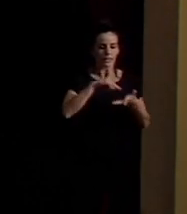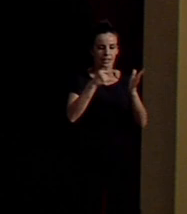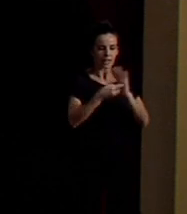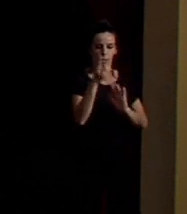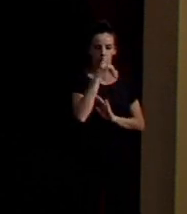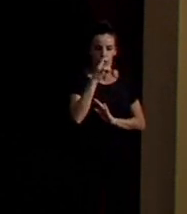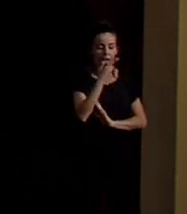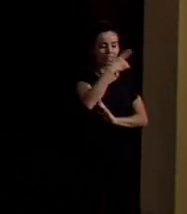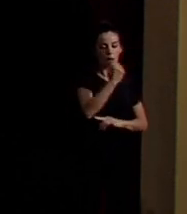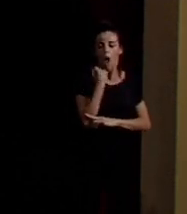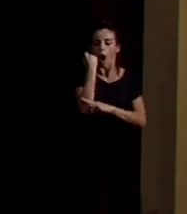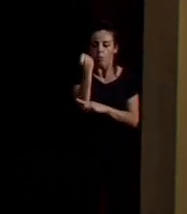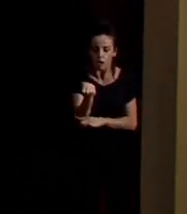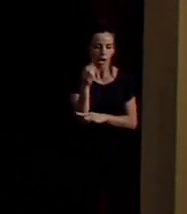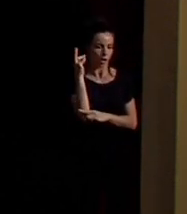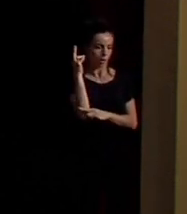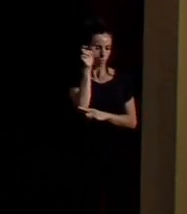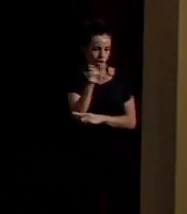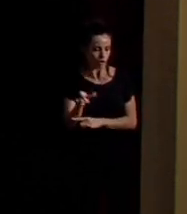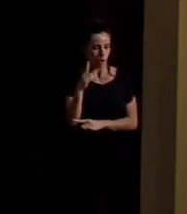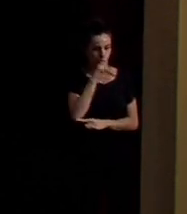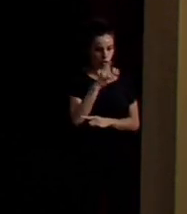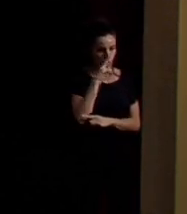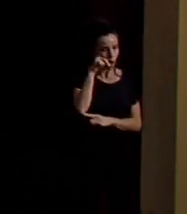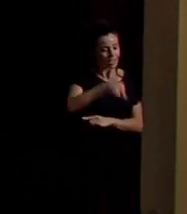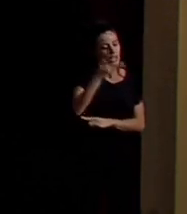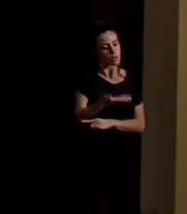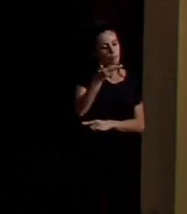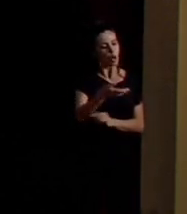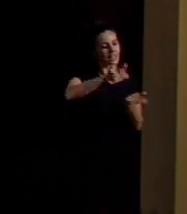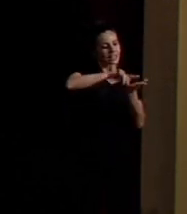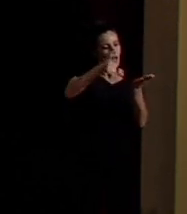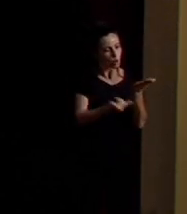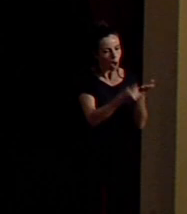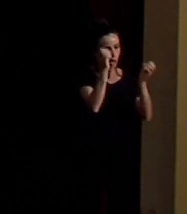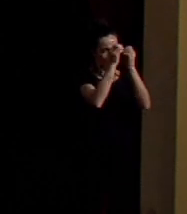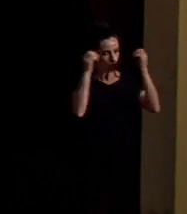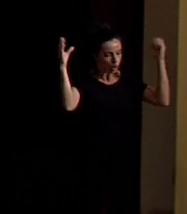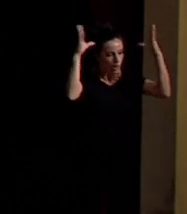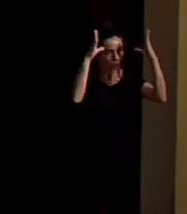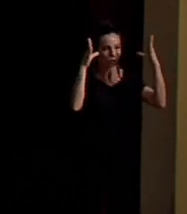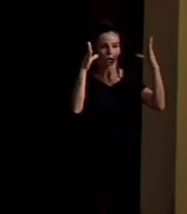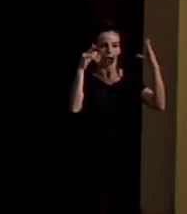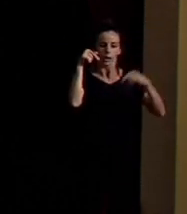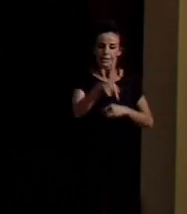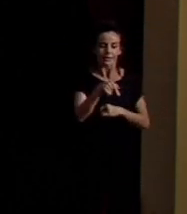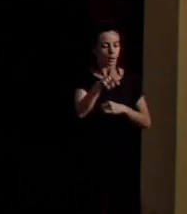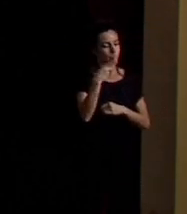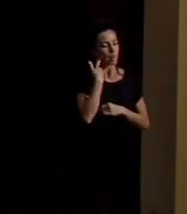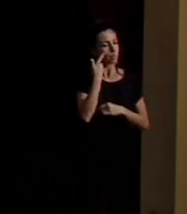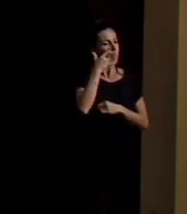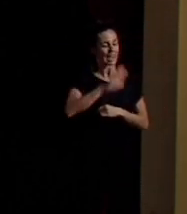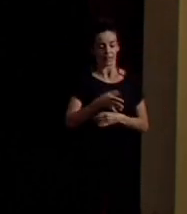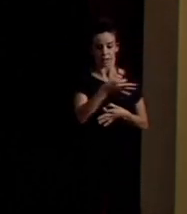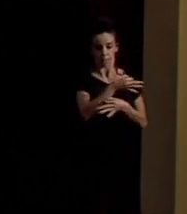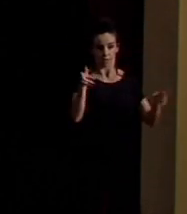personas prostituidas. Es decir, creo que también aquí es muy importante el lenguaje, los conceptos, y entonces me parece muy exacto, ¿no? El título,